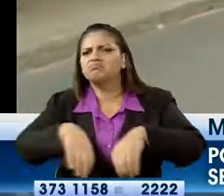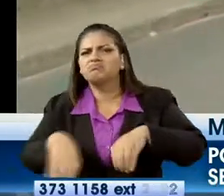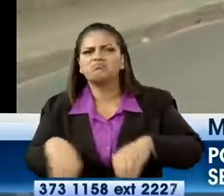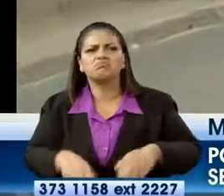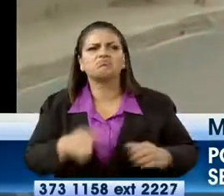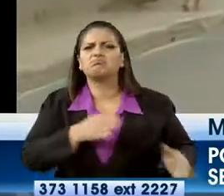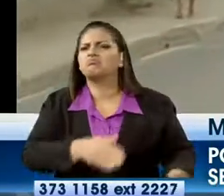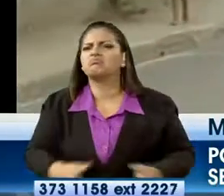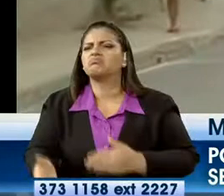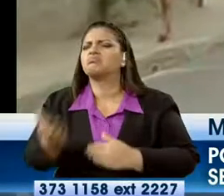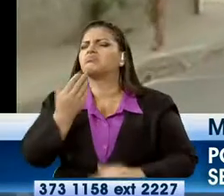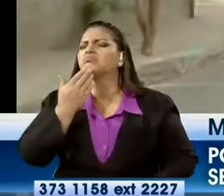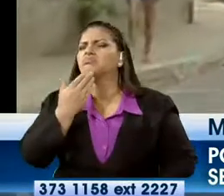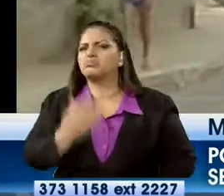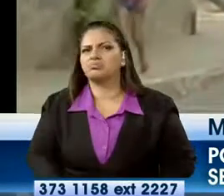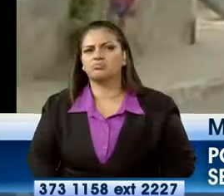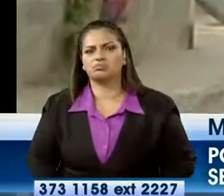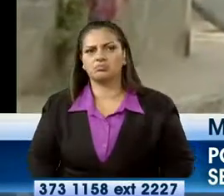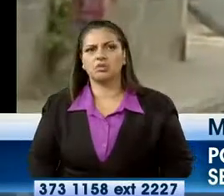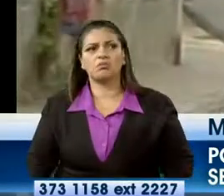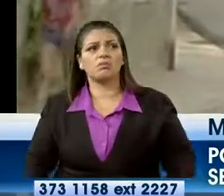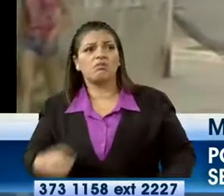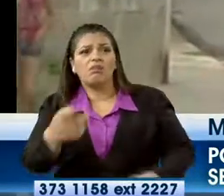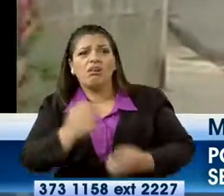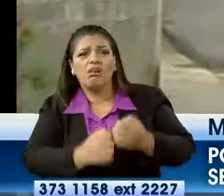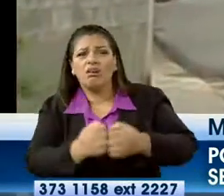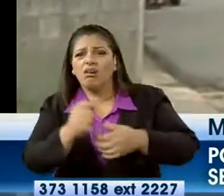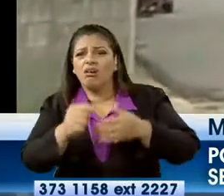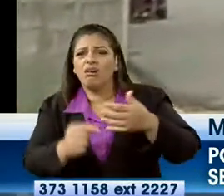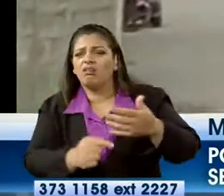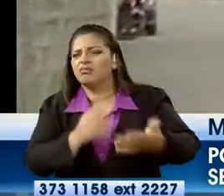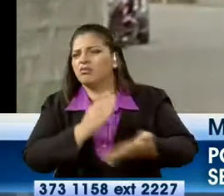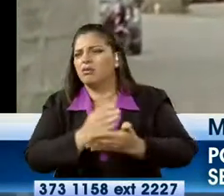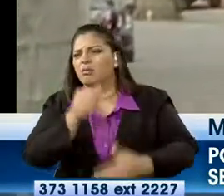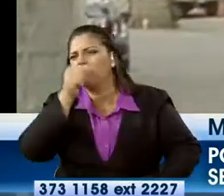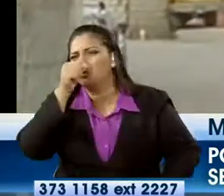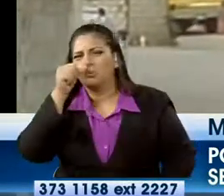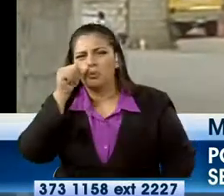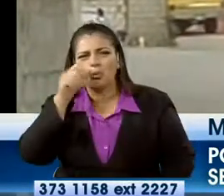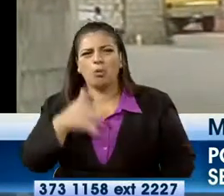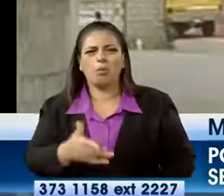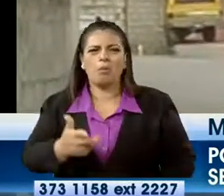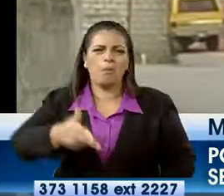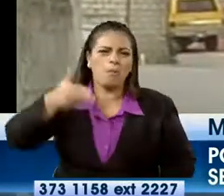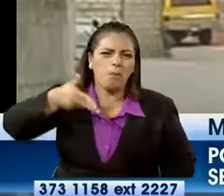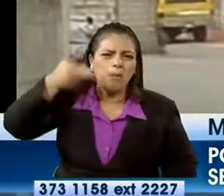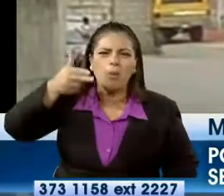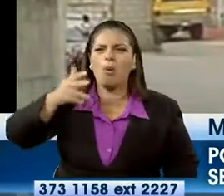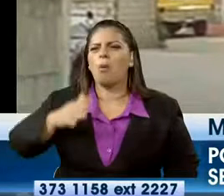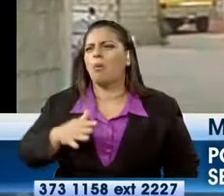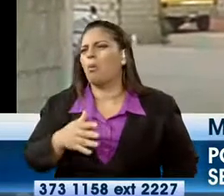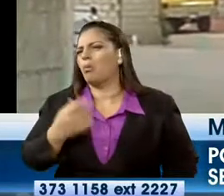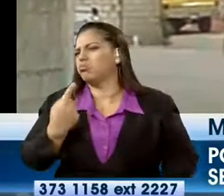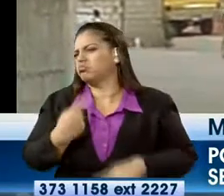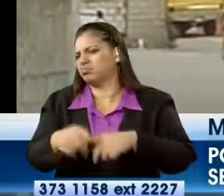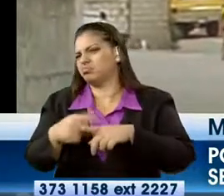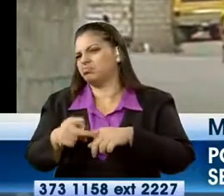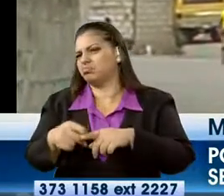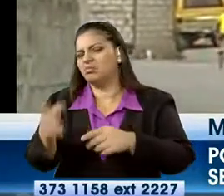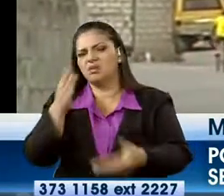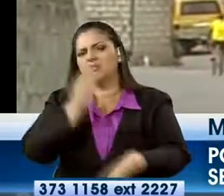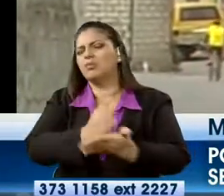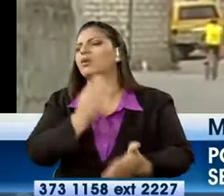implementar aquí como para que también no haya más problemas de esto, tanto como droga, como nos han comentado los habitantes, como los disparos? Me dicen que más